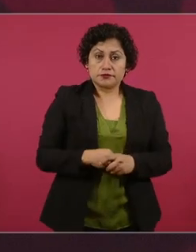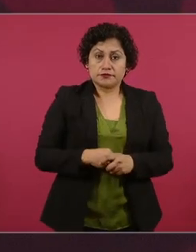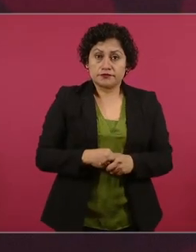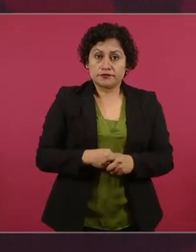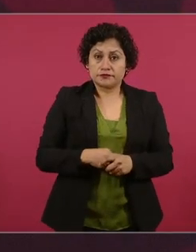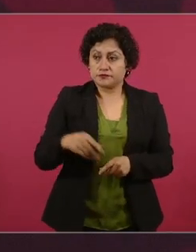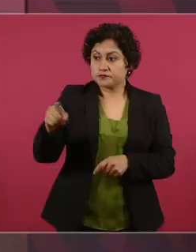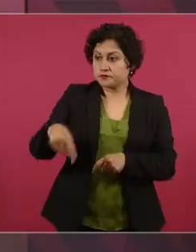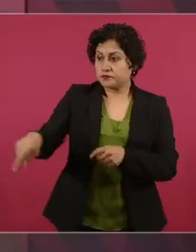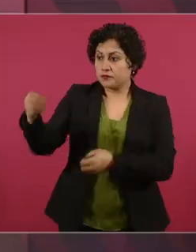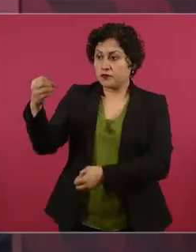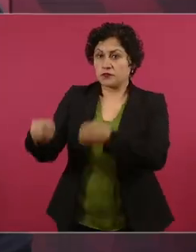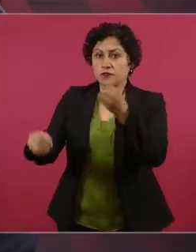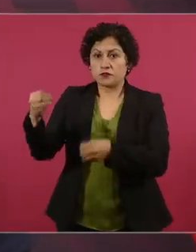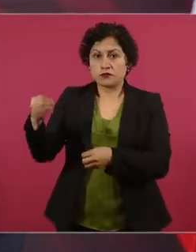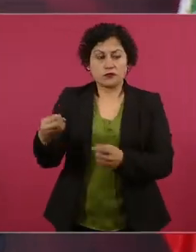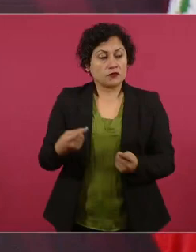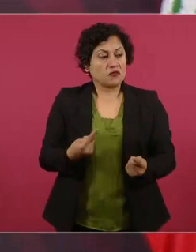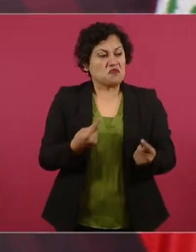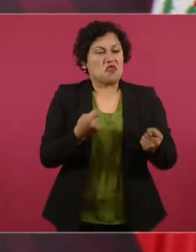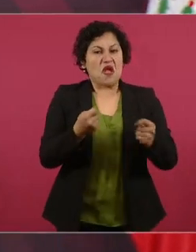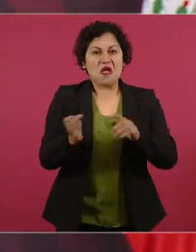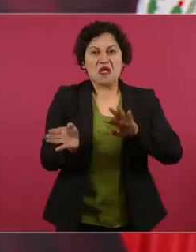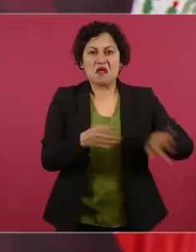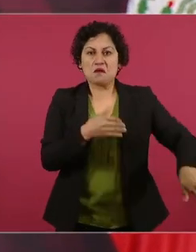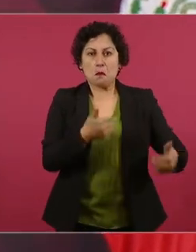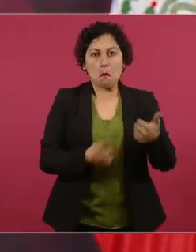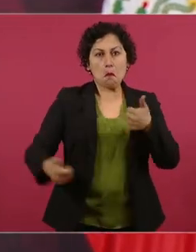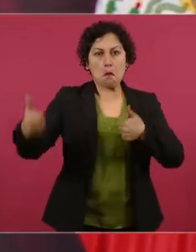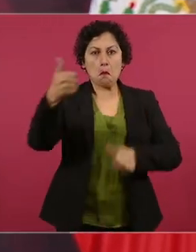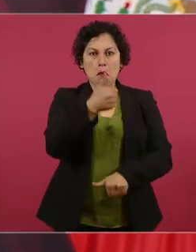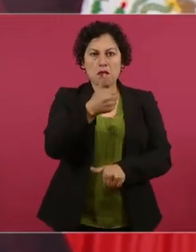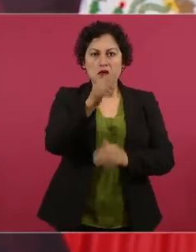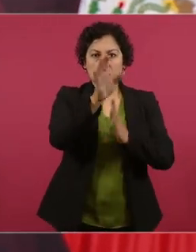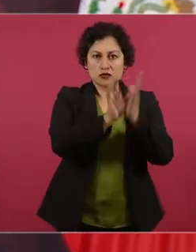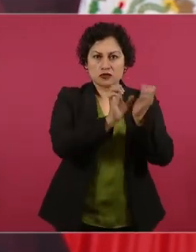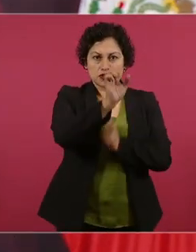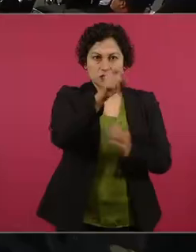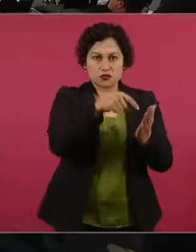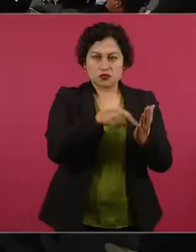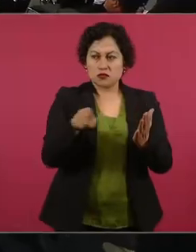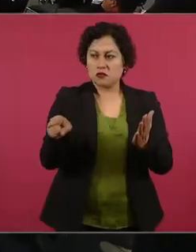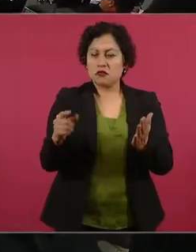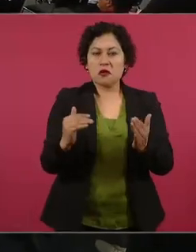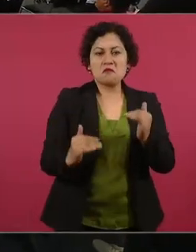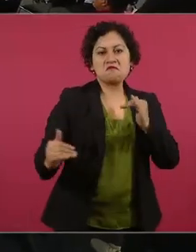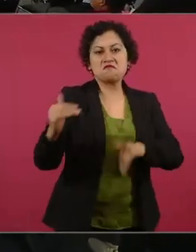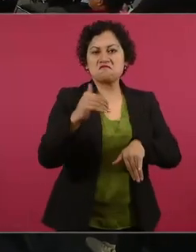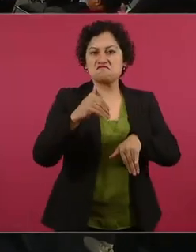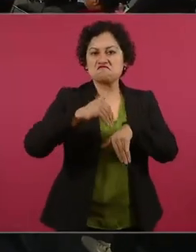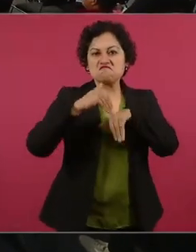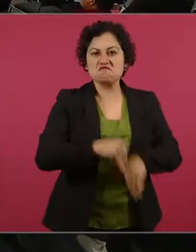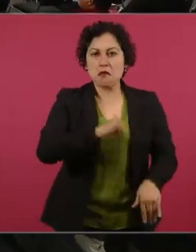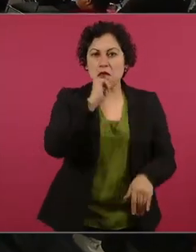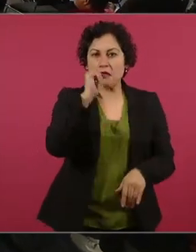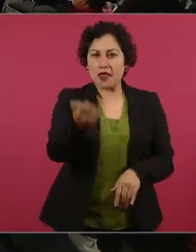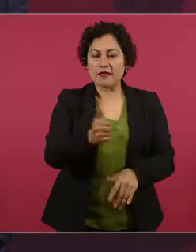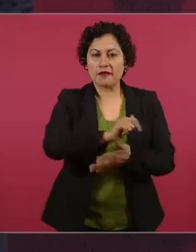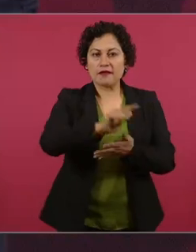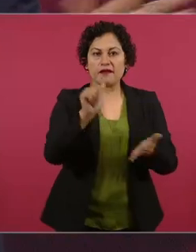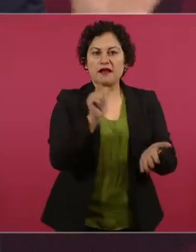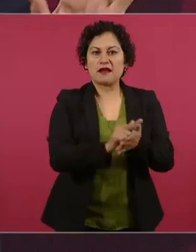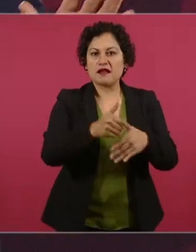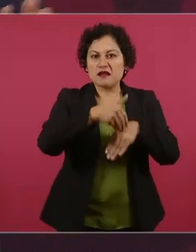Y estos se sitúan por encima de la Constitución y de las leyes